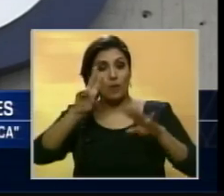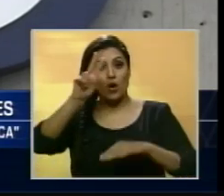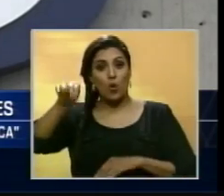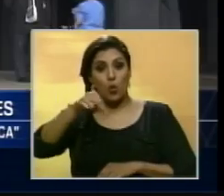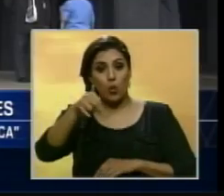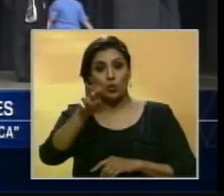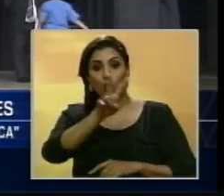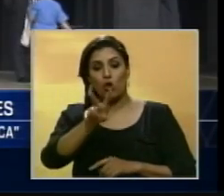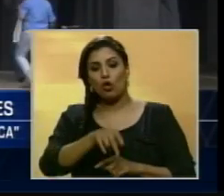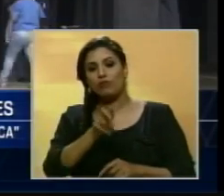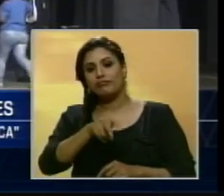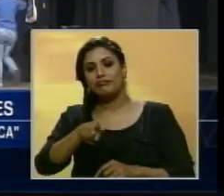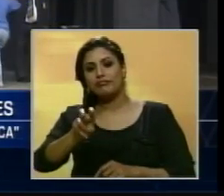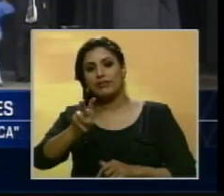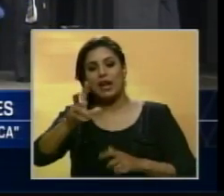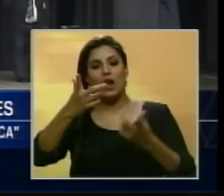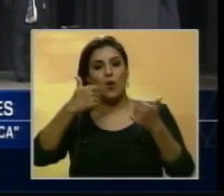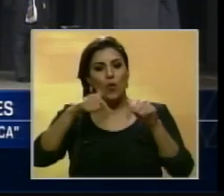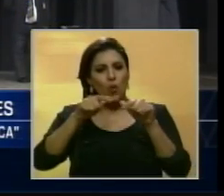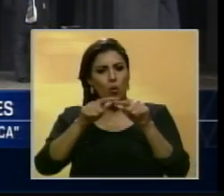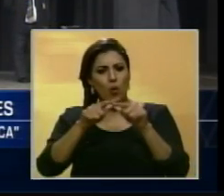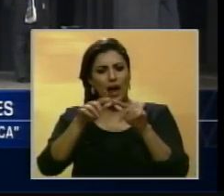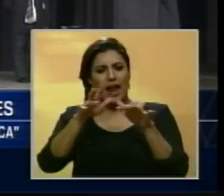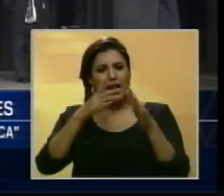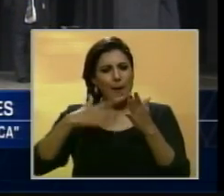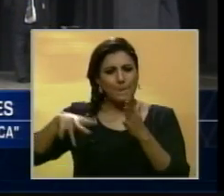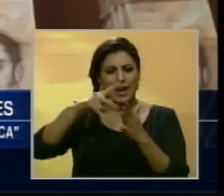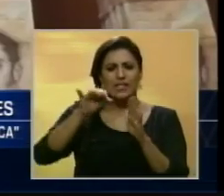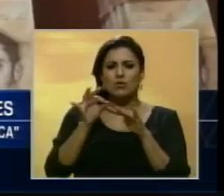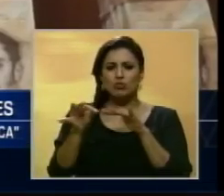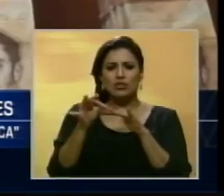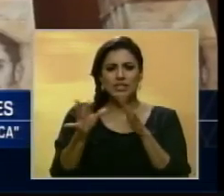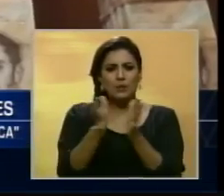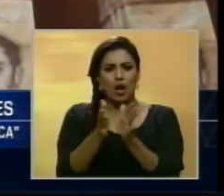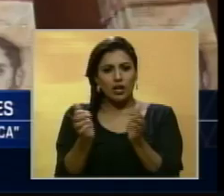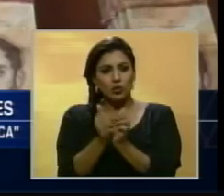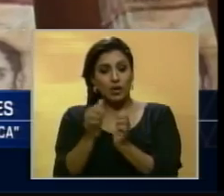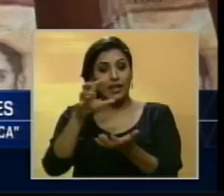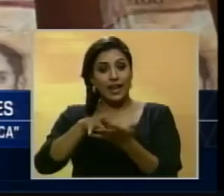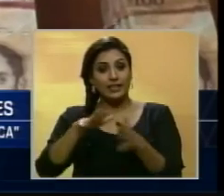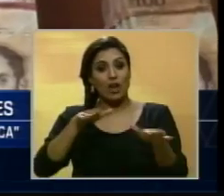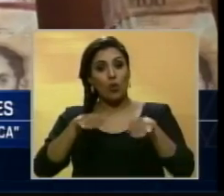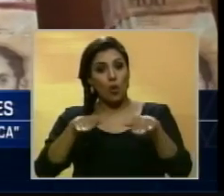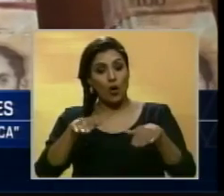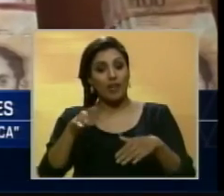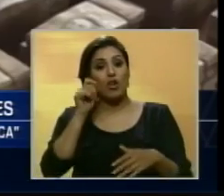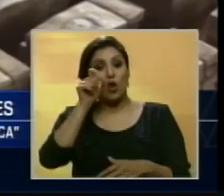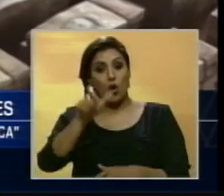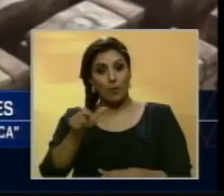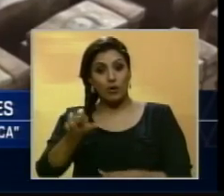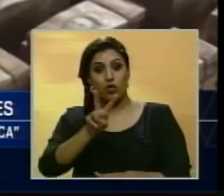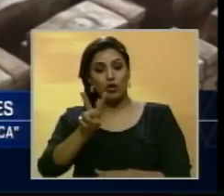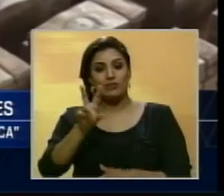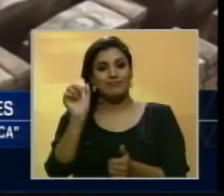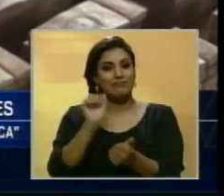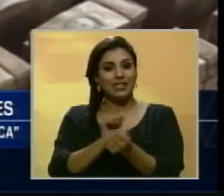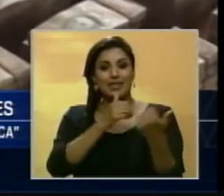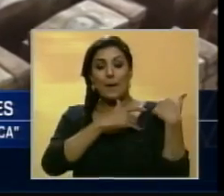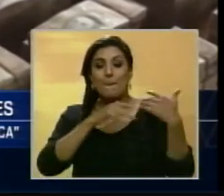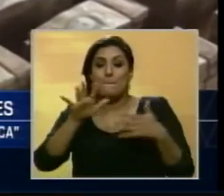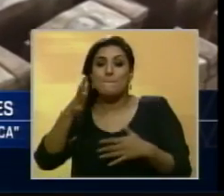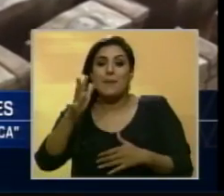cuando transitaban a la altura de la población de Apartaderos, municipio Anzoátegui del estado Cojedes. Márquez y San Miguel fueron imputados